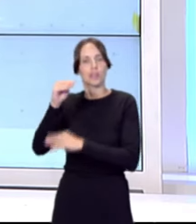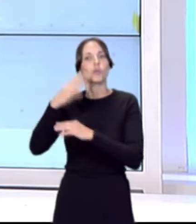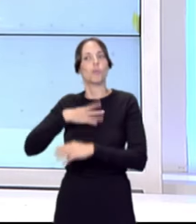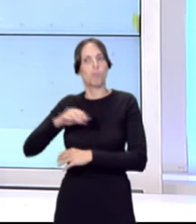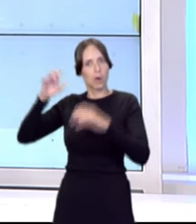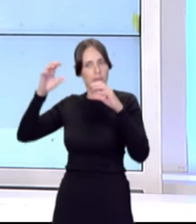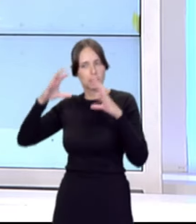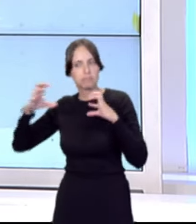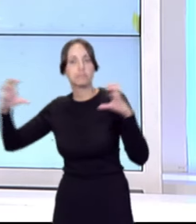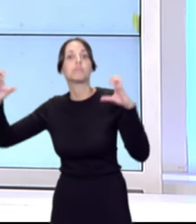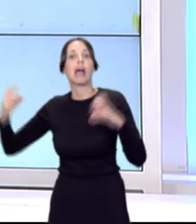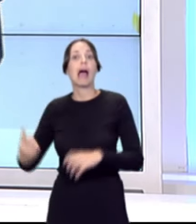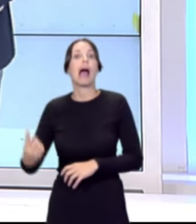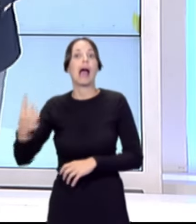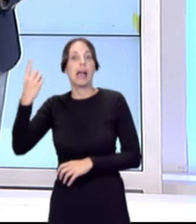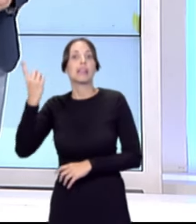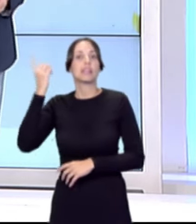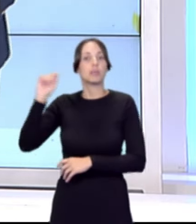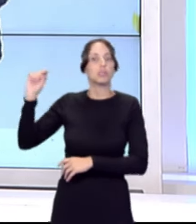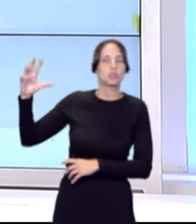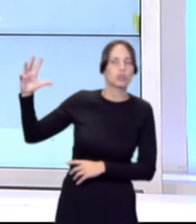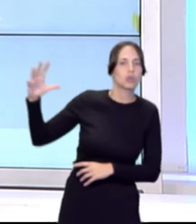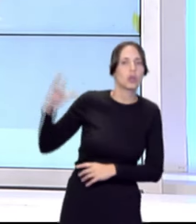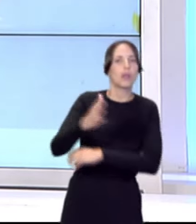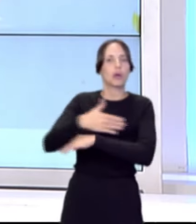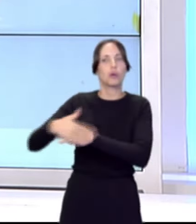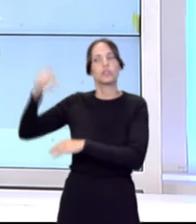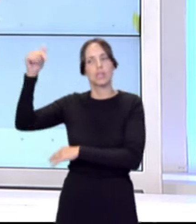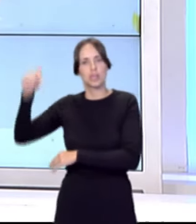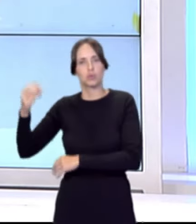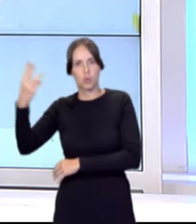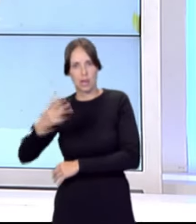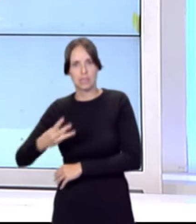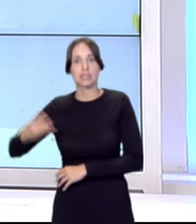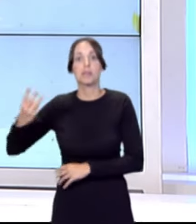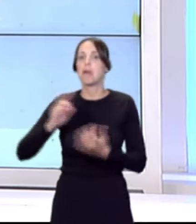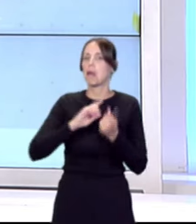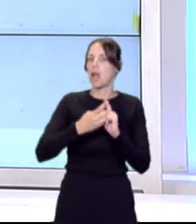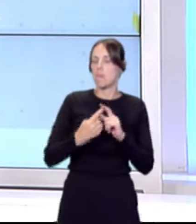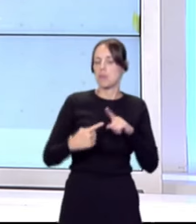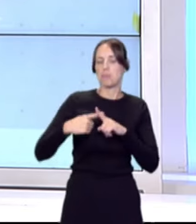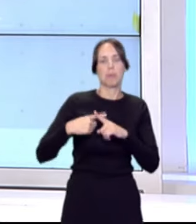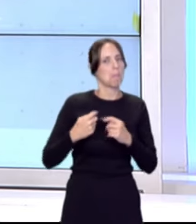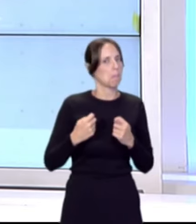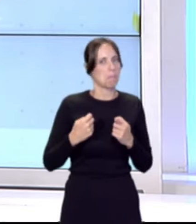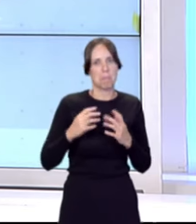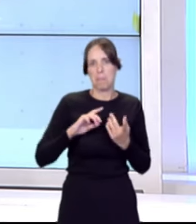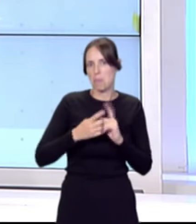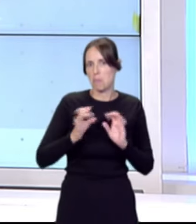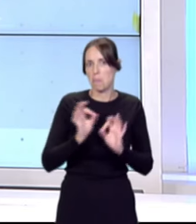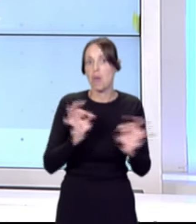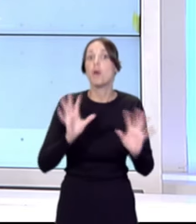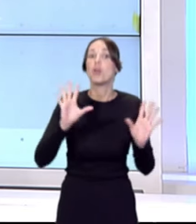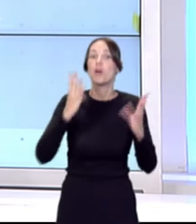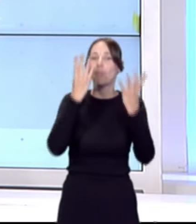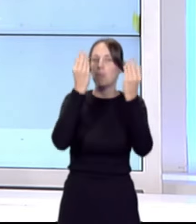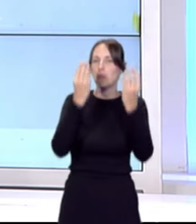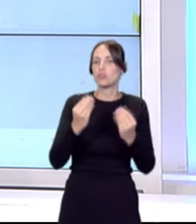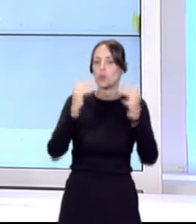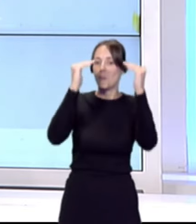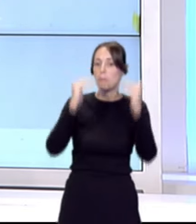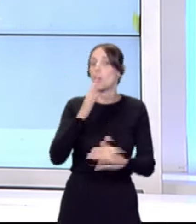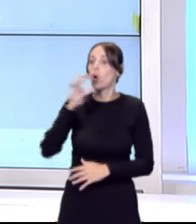en zonas costeras del sur. Con temperaturas de momento sin grandes cambios, aunque hoy no hay tanta sensación de bochorno porque ese viento alisio pues